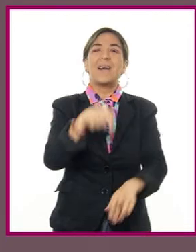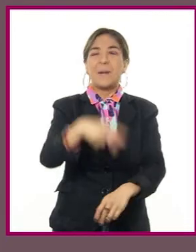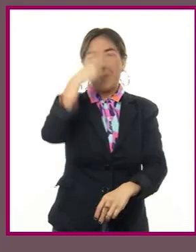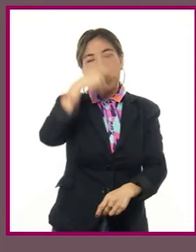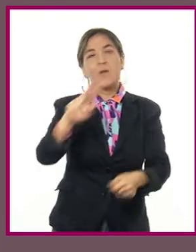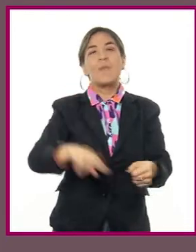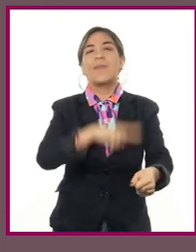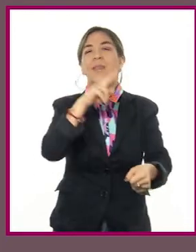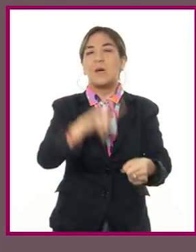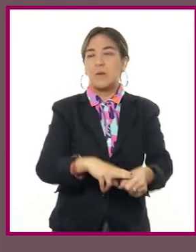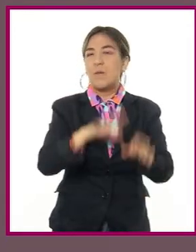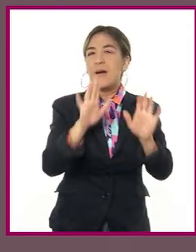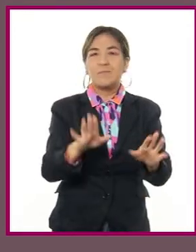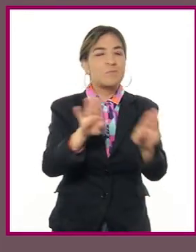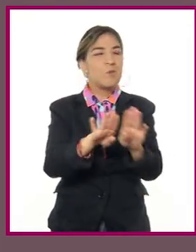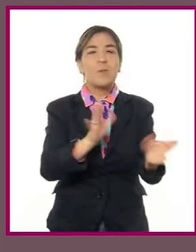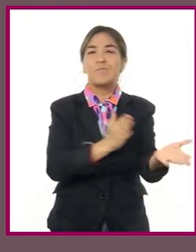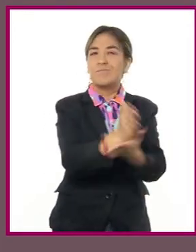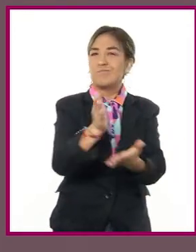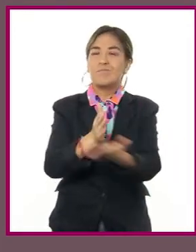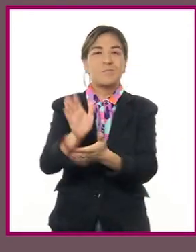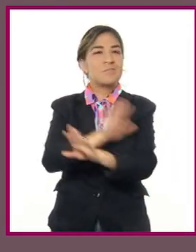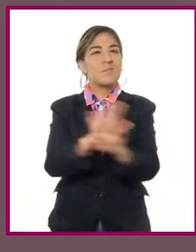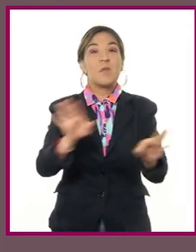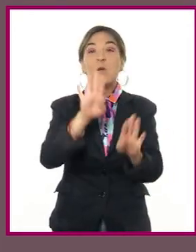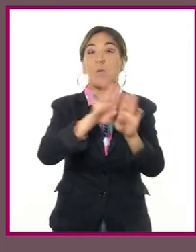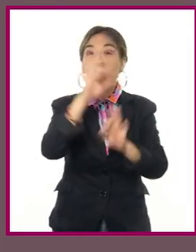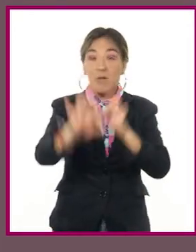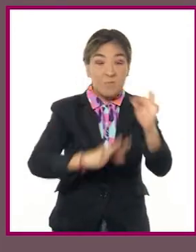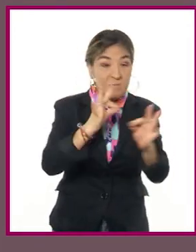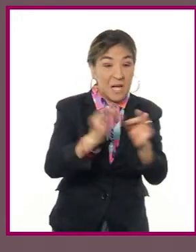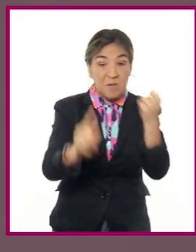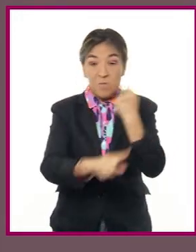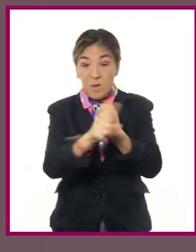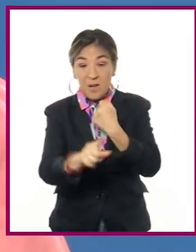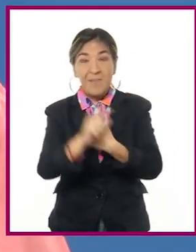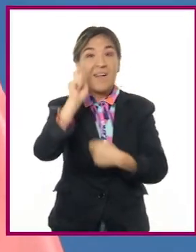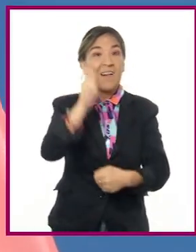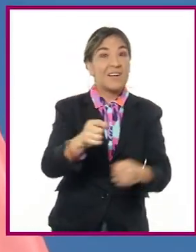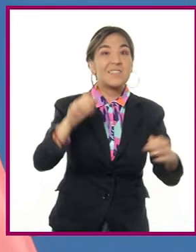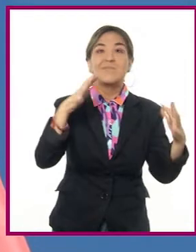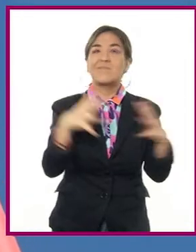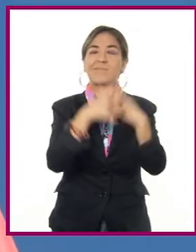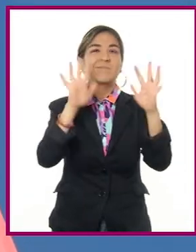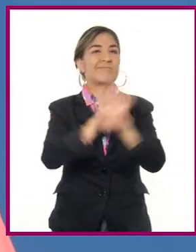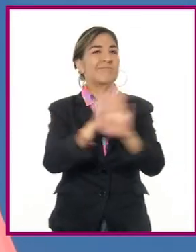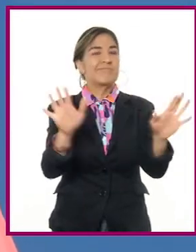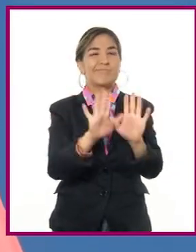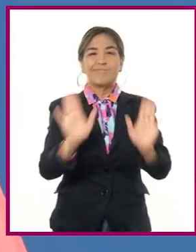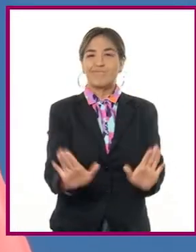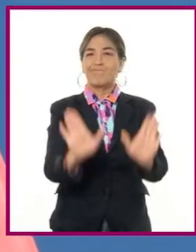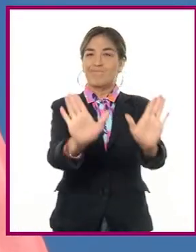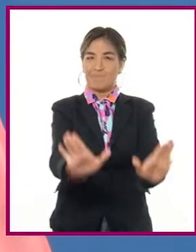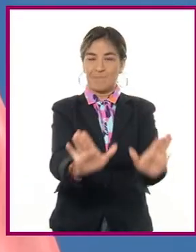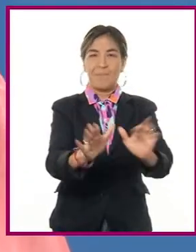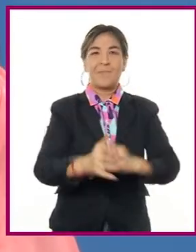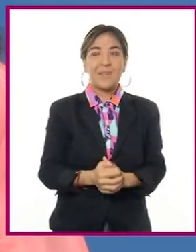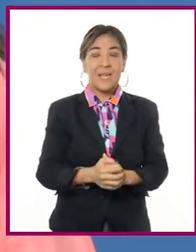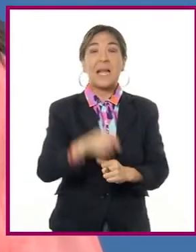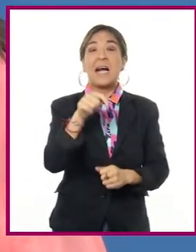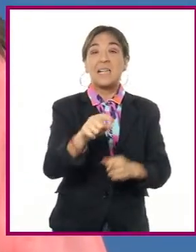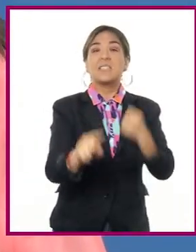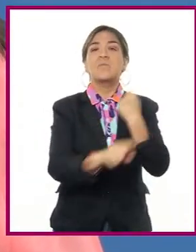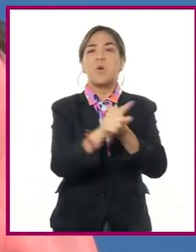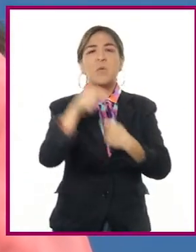a Carranza mantener su gobierno sin compromisos ni conflictos internacionales. Muchos connacionales de origen francés o